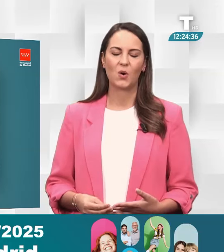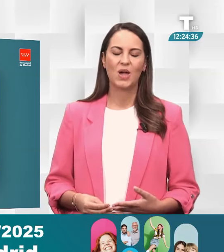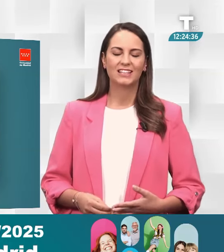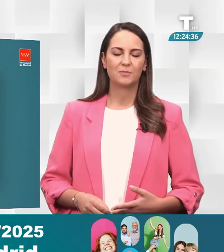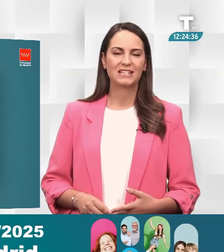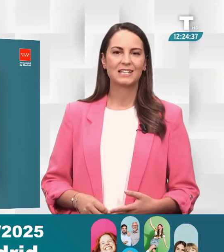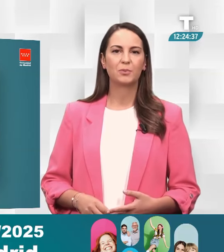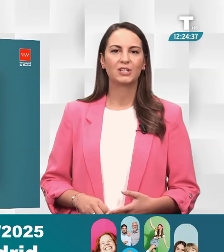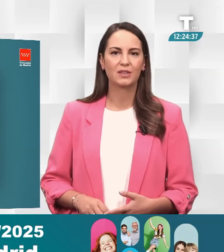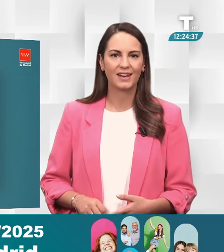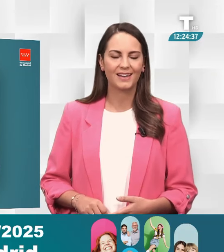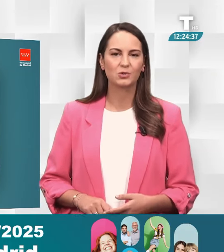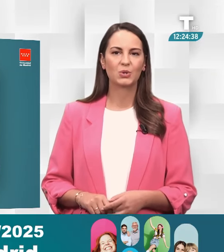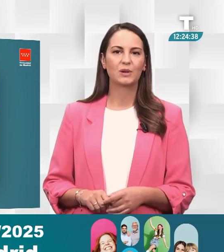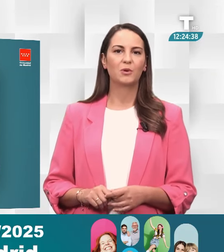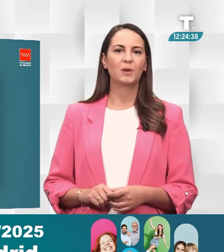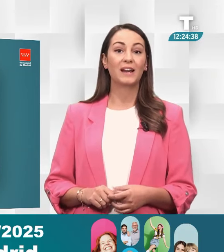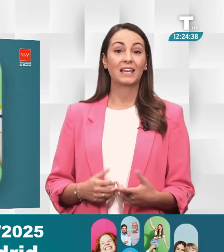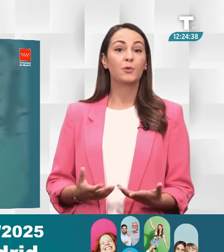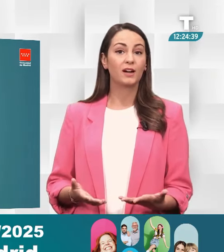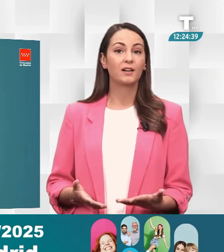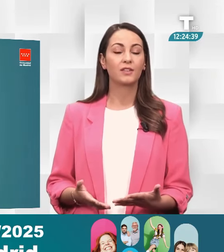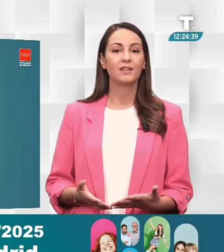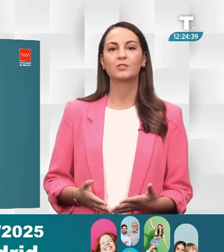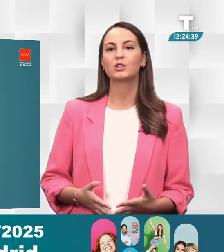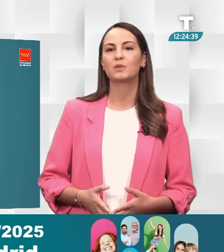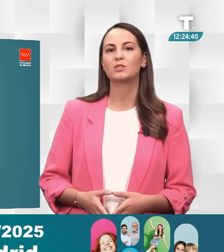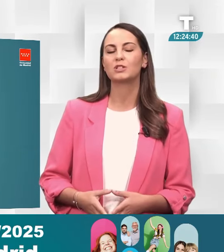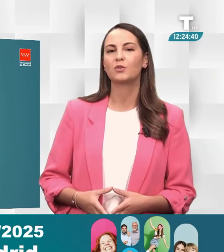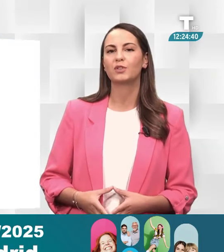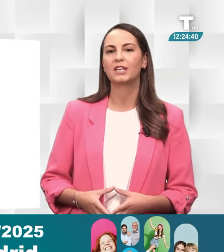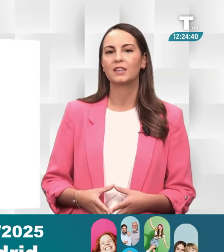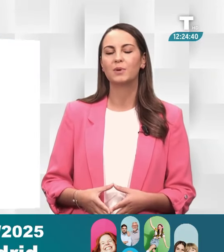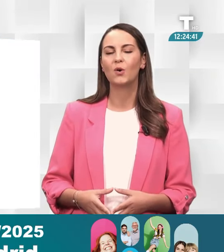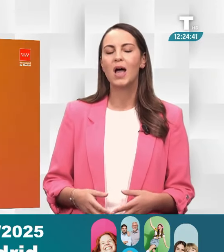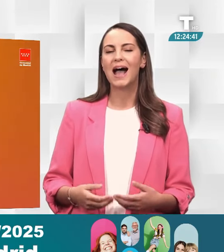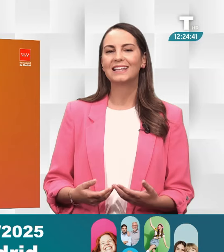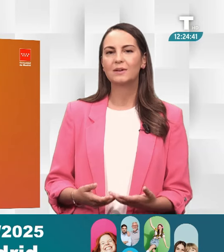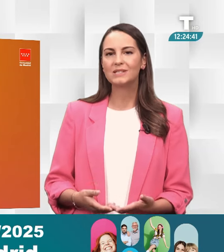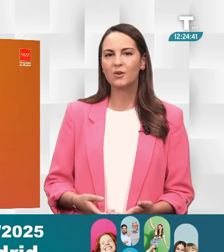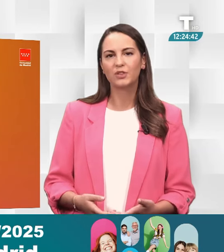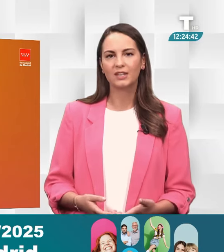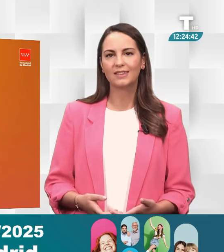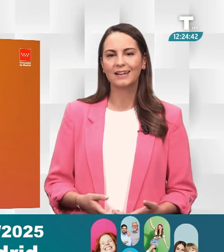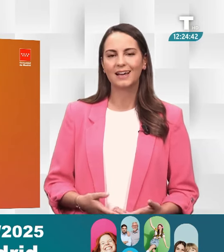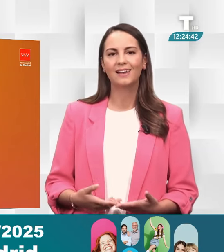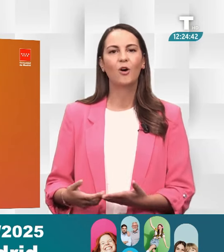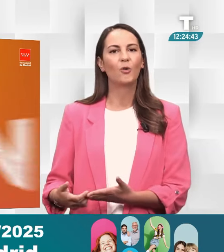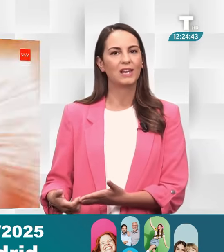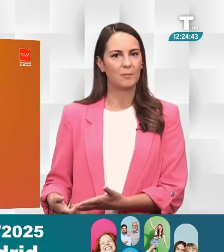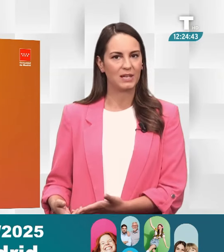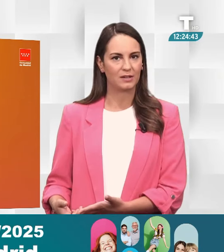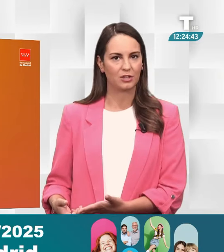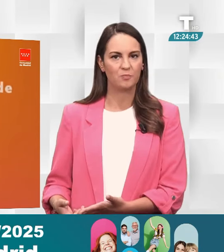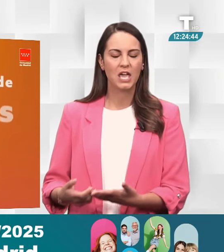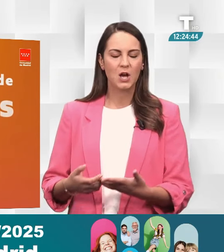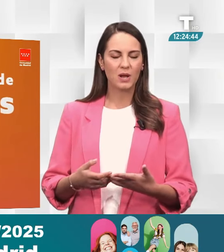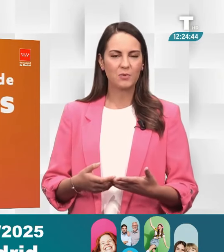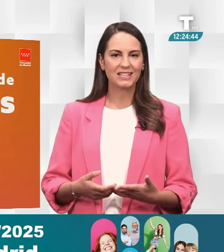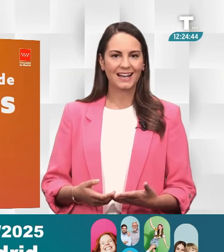empleo. También se potenciará el uso del móvil para que puedan acceder a los servicios de su oficina de empleo a través de la oficina digital o de la